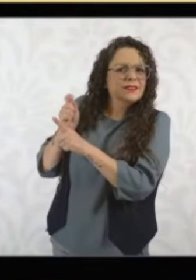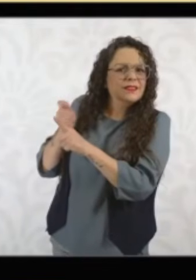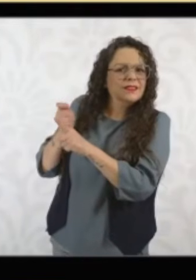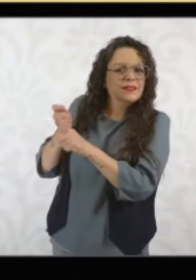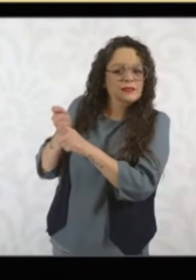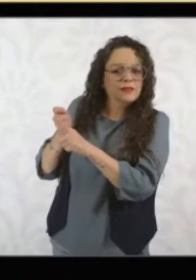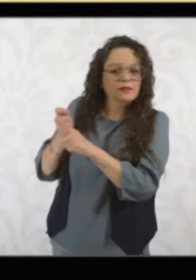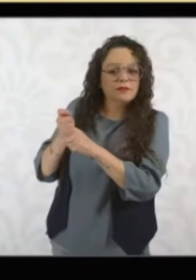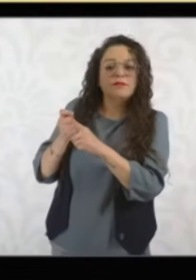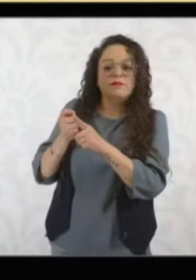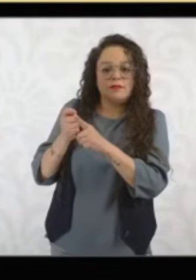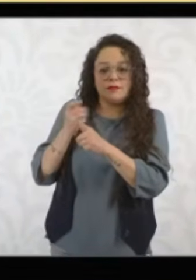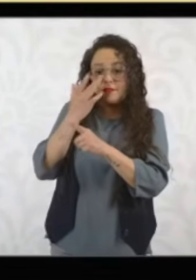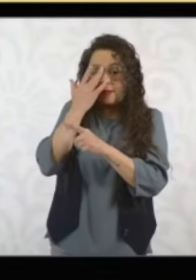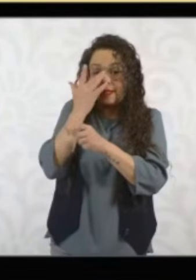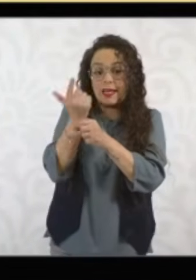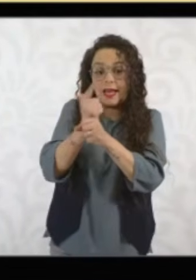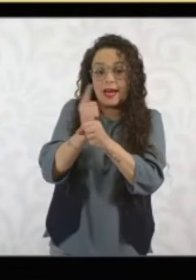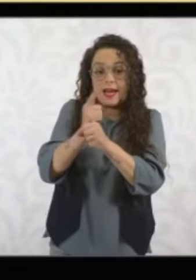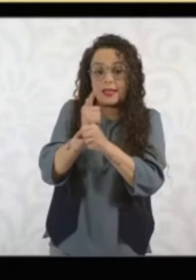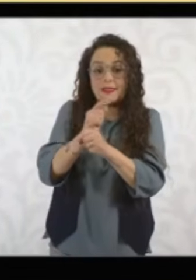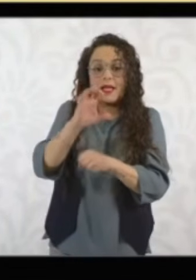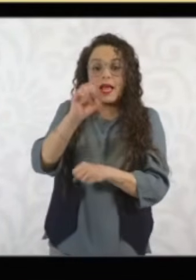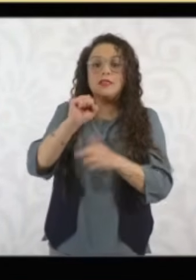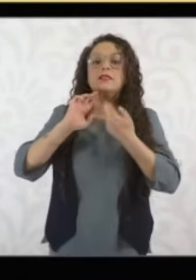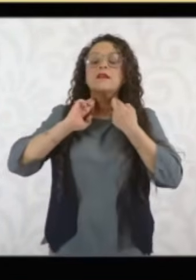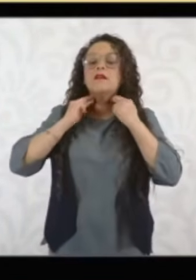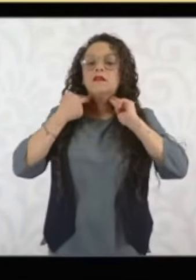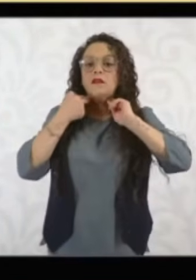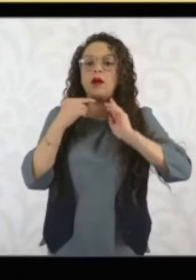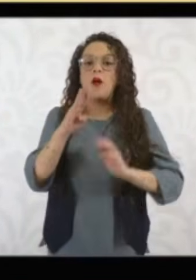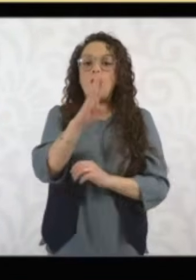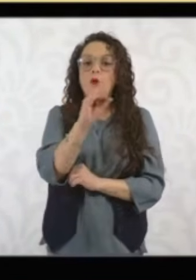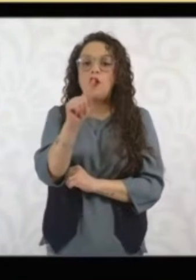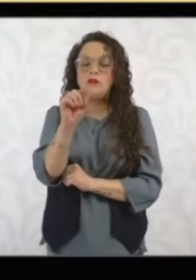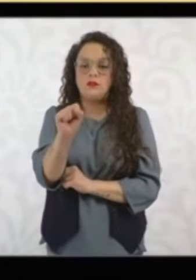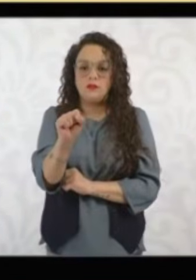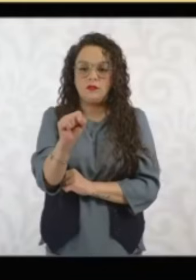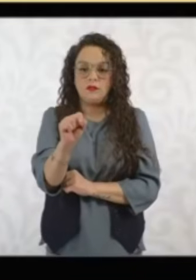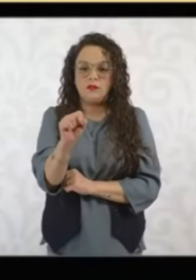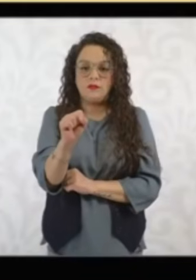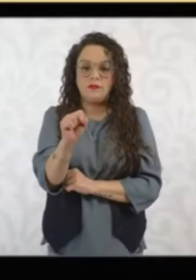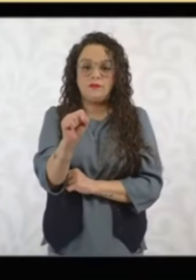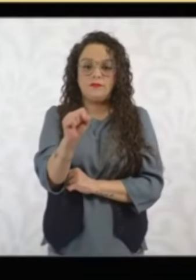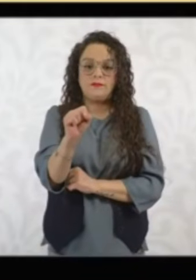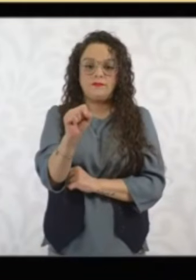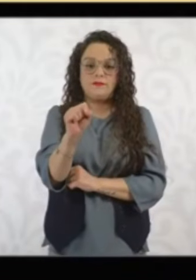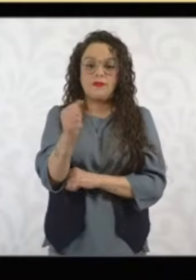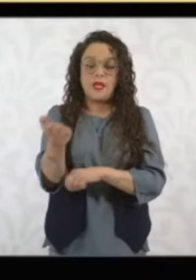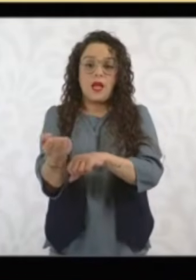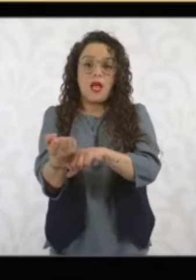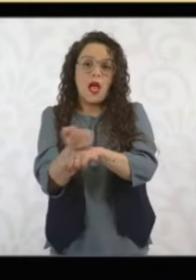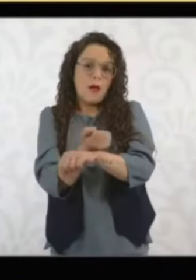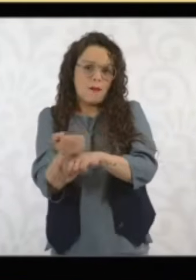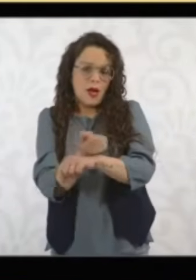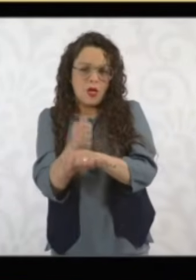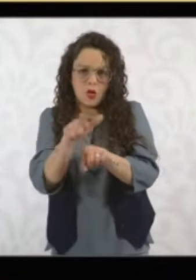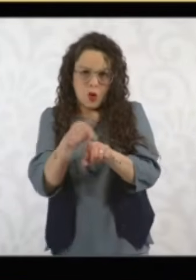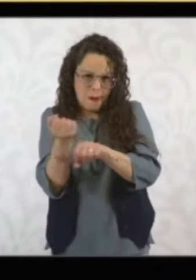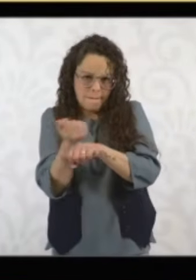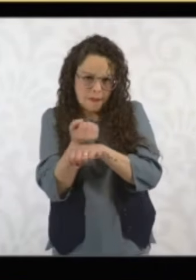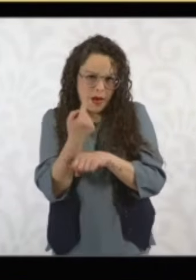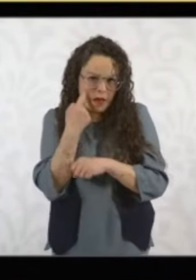los bots, los grises. Tenemos los amarillos,